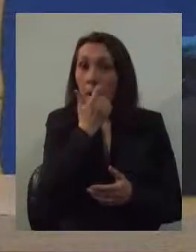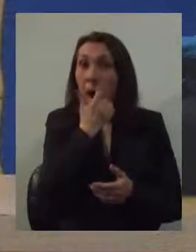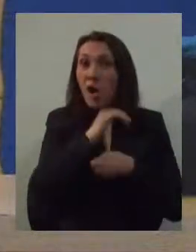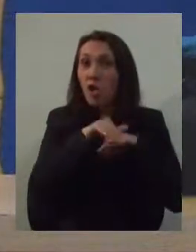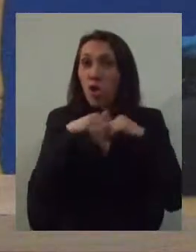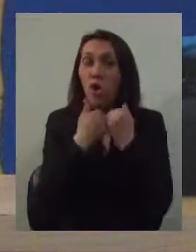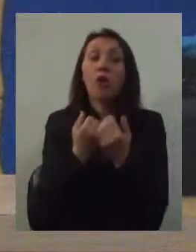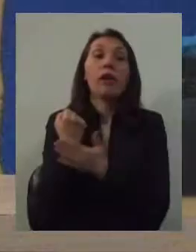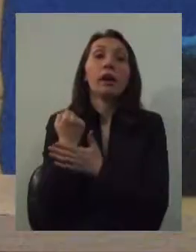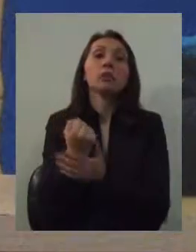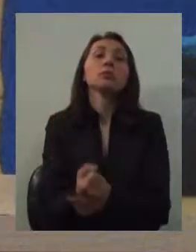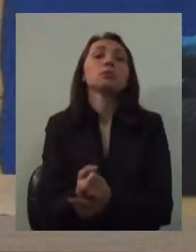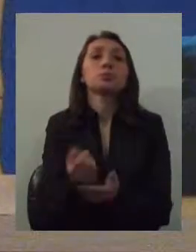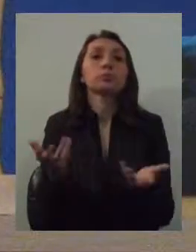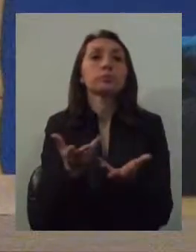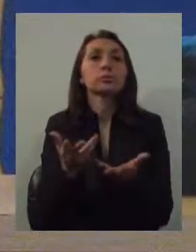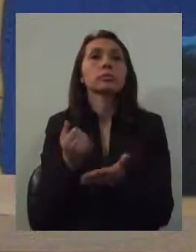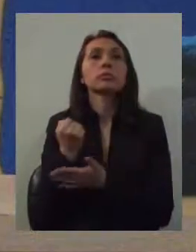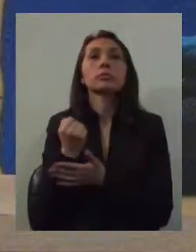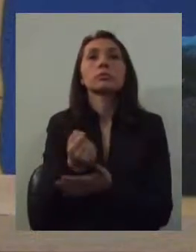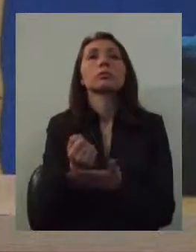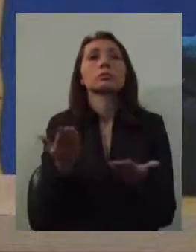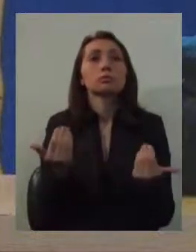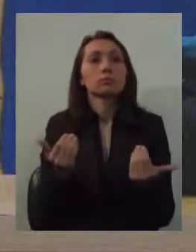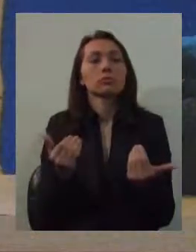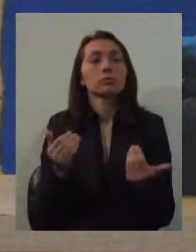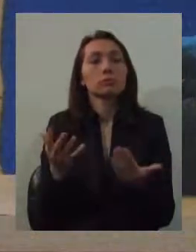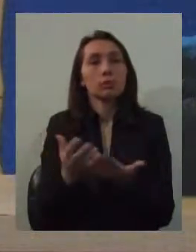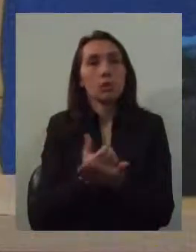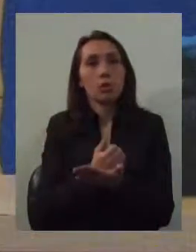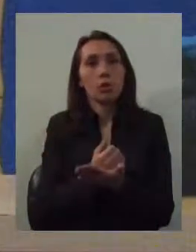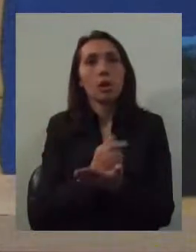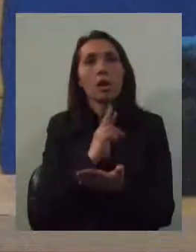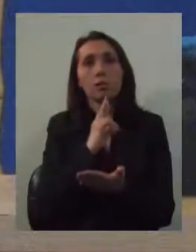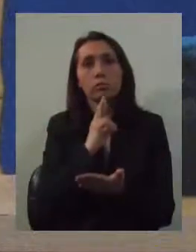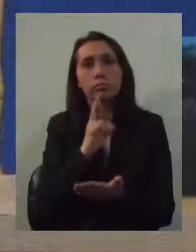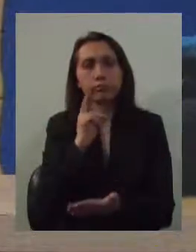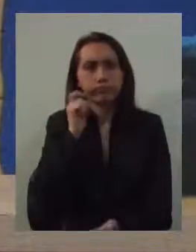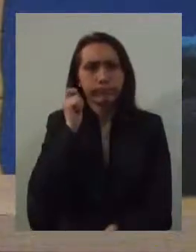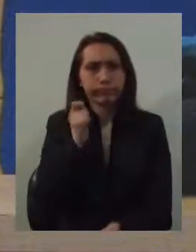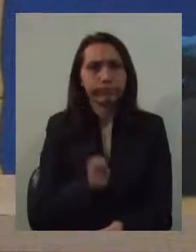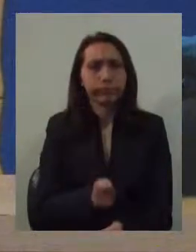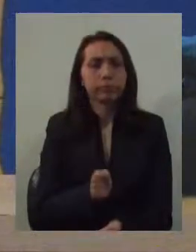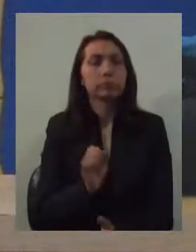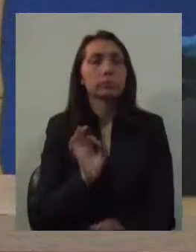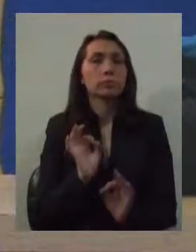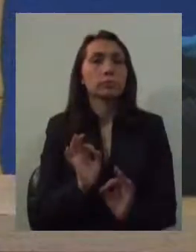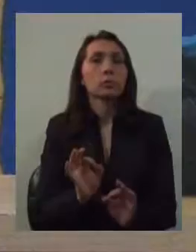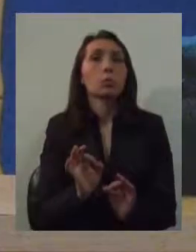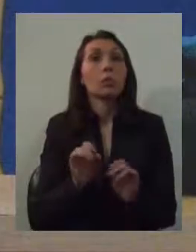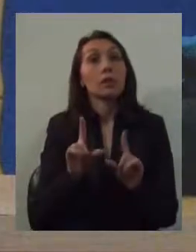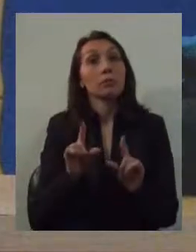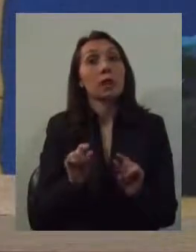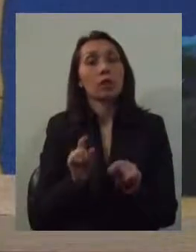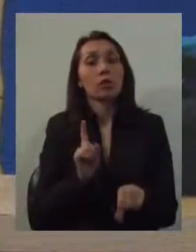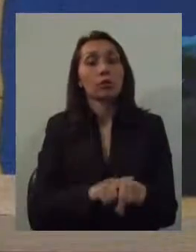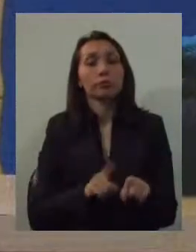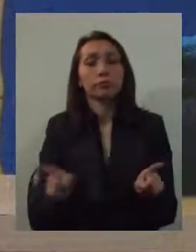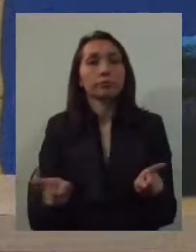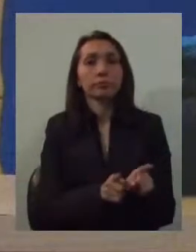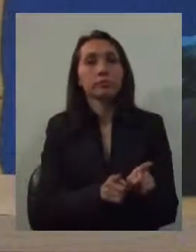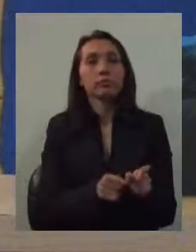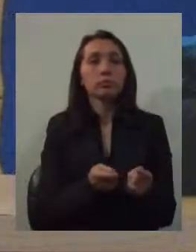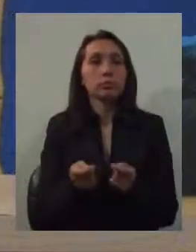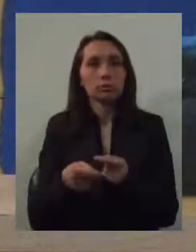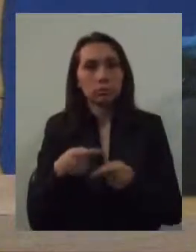toda la cooperación, que es atender a la necesidad de lograr sentencias eficaces por una cuestión de economía procesal. De tal